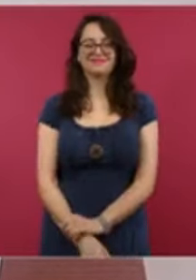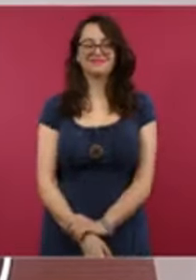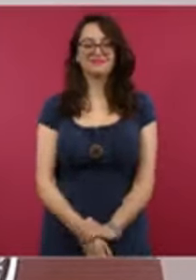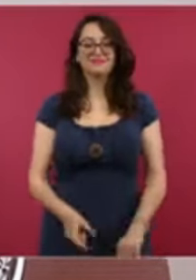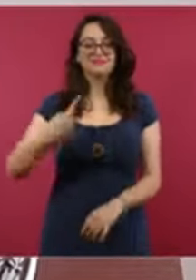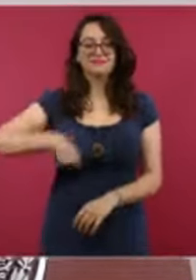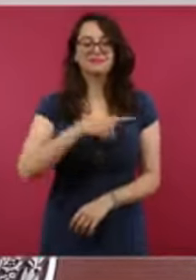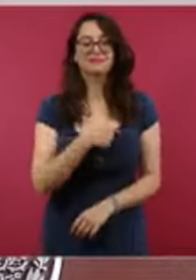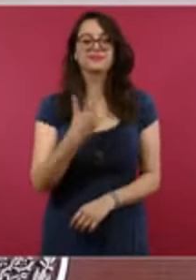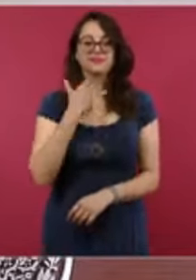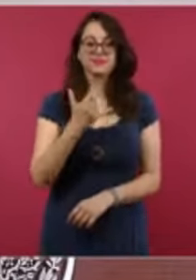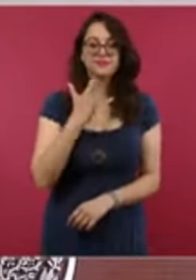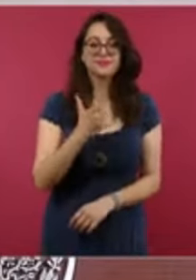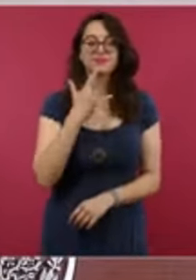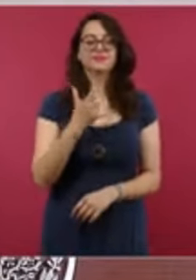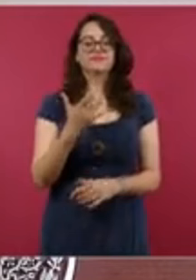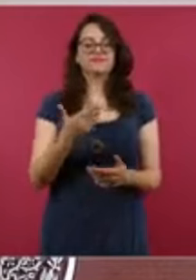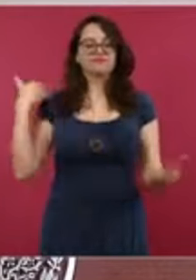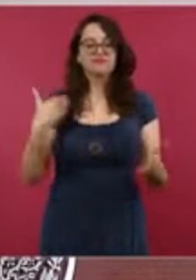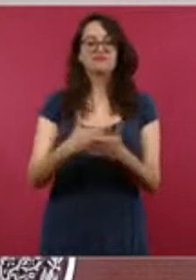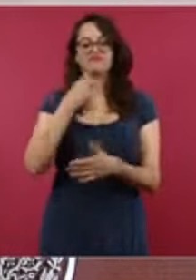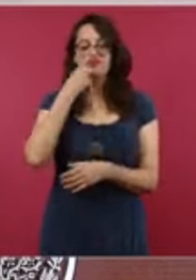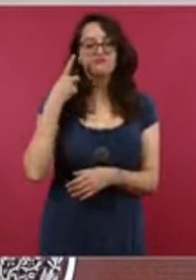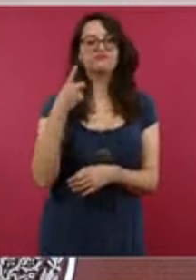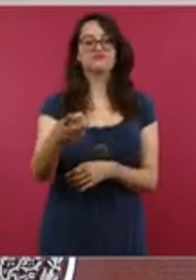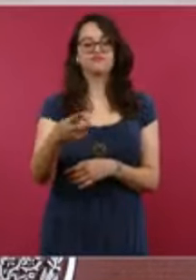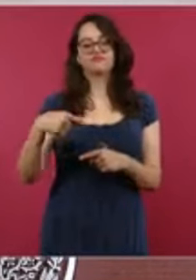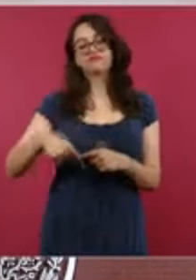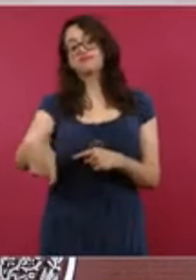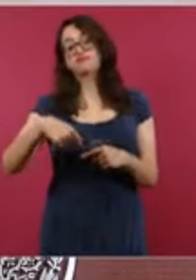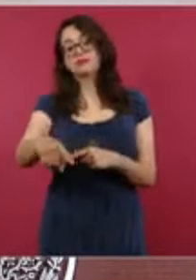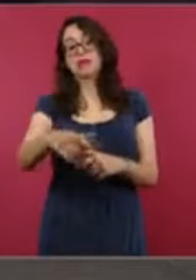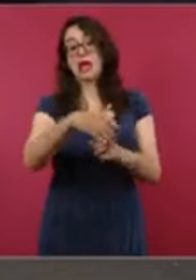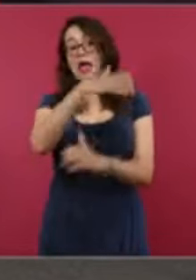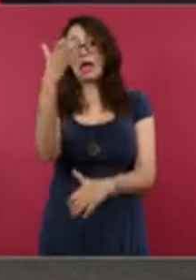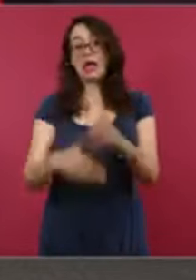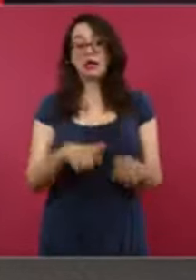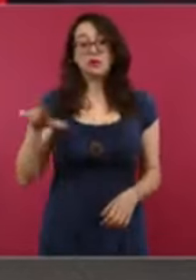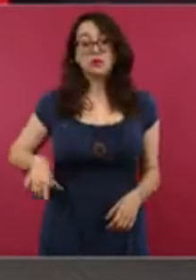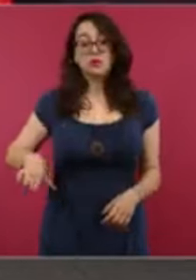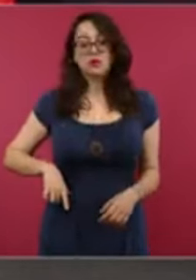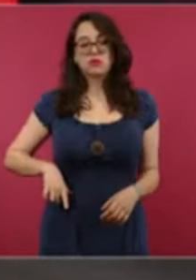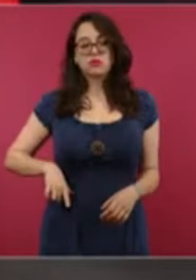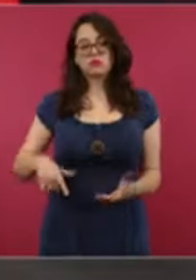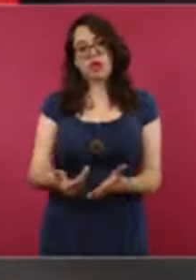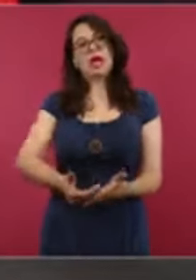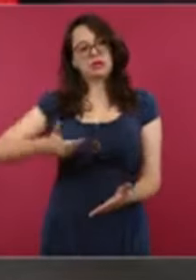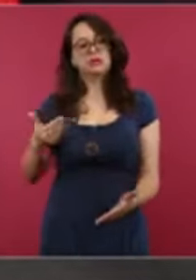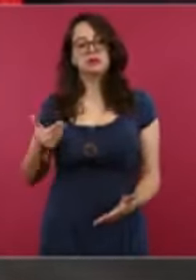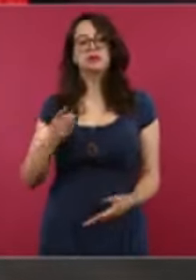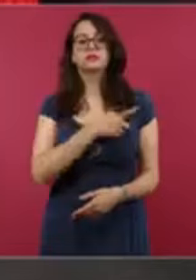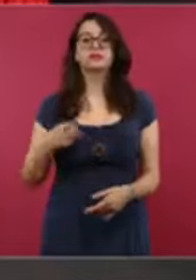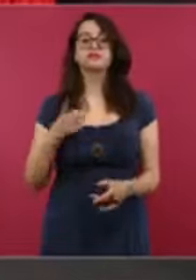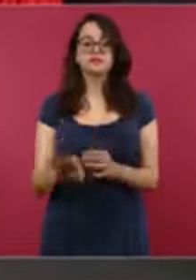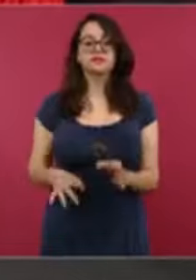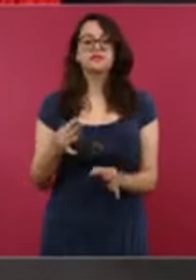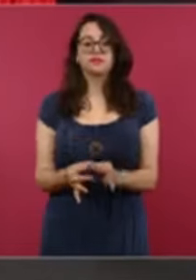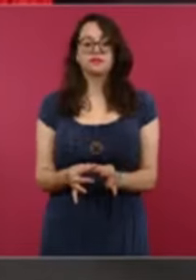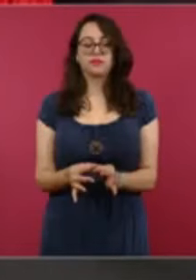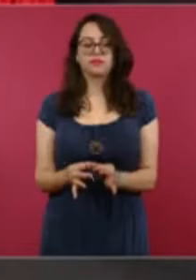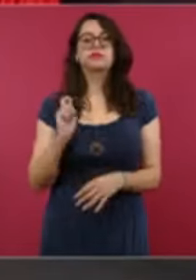sostenido, hemos dicho de que antes de terminar nuestro mandato, esto es, antes de que